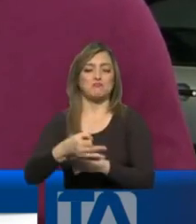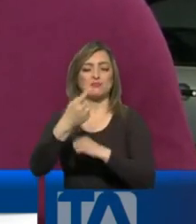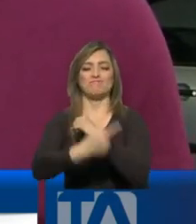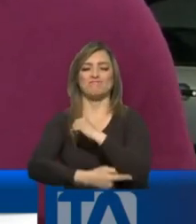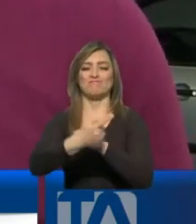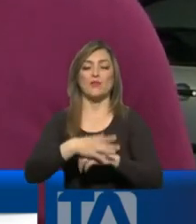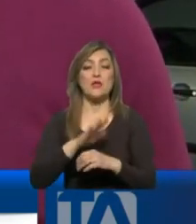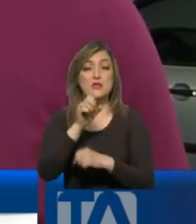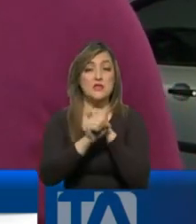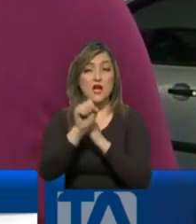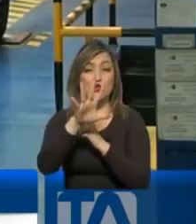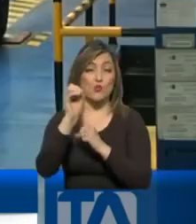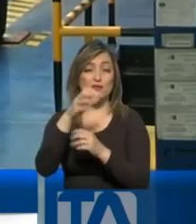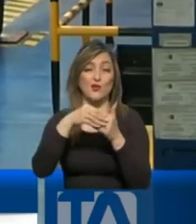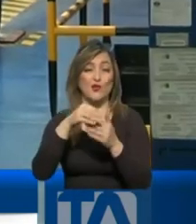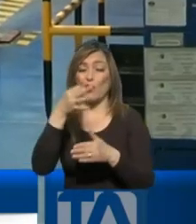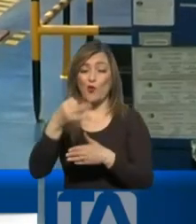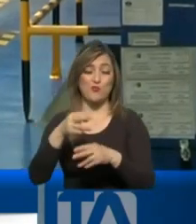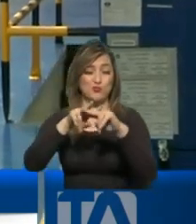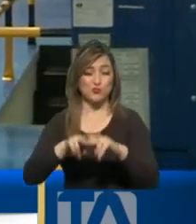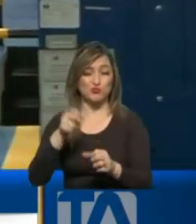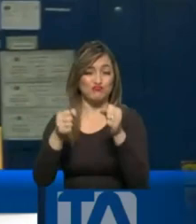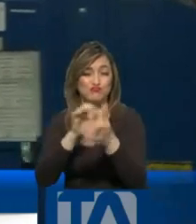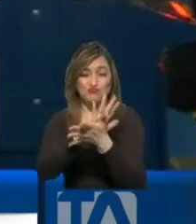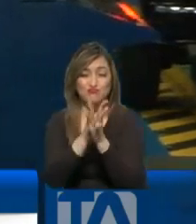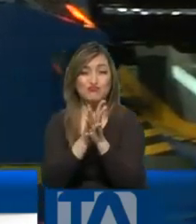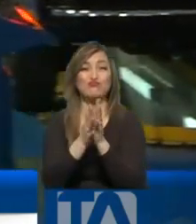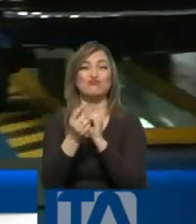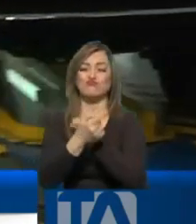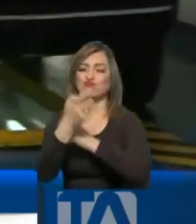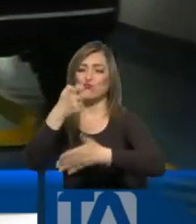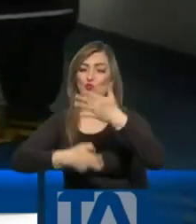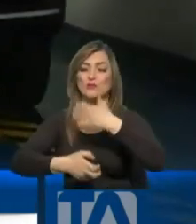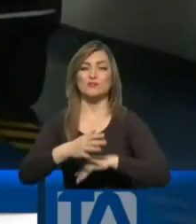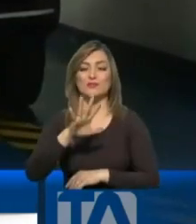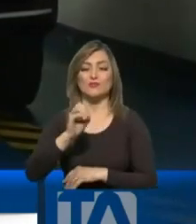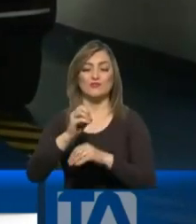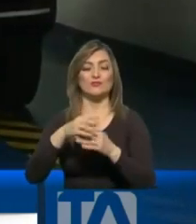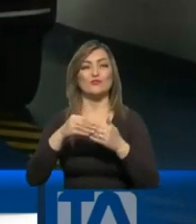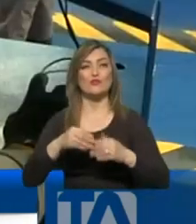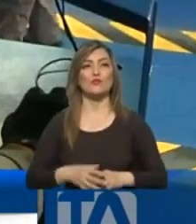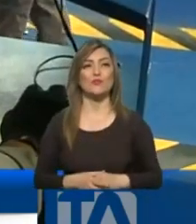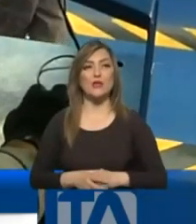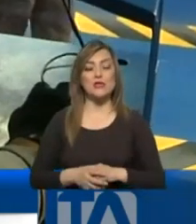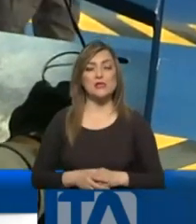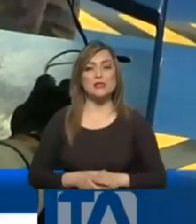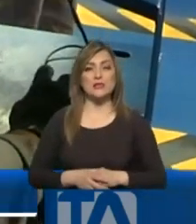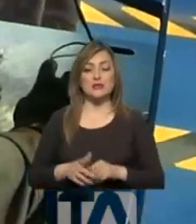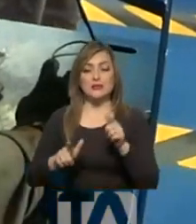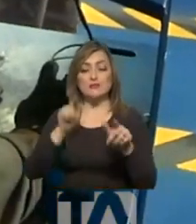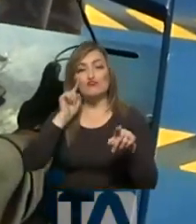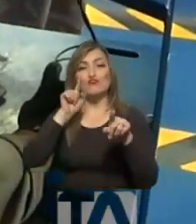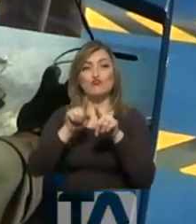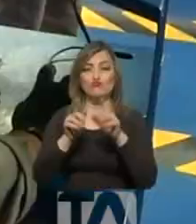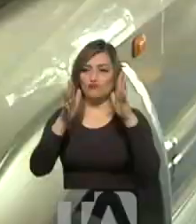año por no cumplir con el proceso de revisión. Las opiniones de los usuarios son divididas en cuanto a la atención en los centros de revisión. Sin embargo, concuerdan